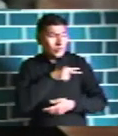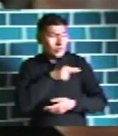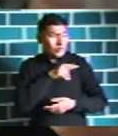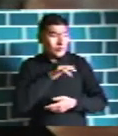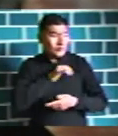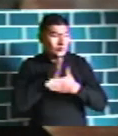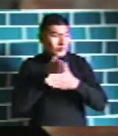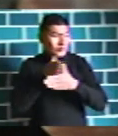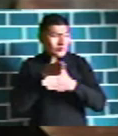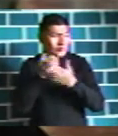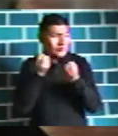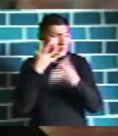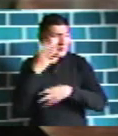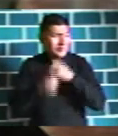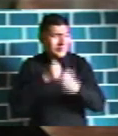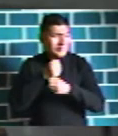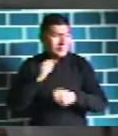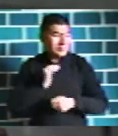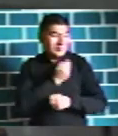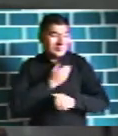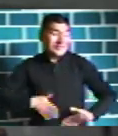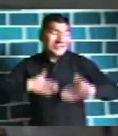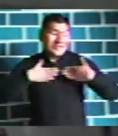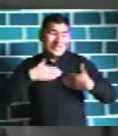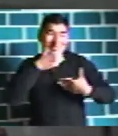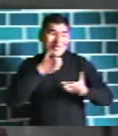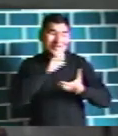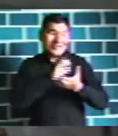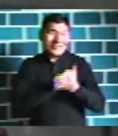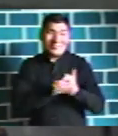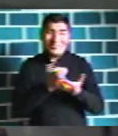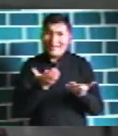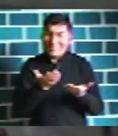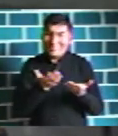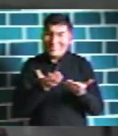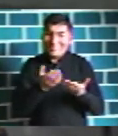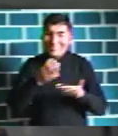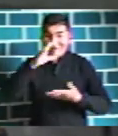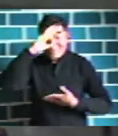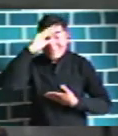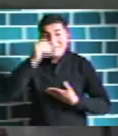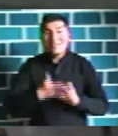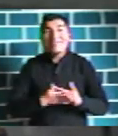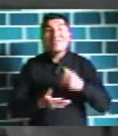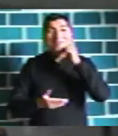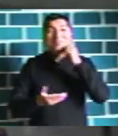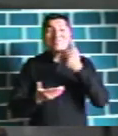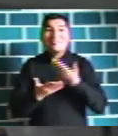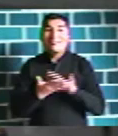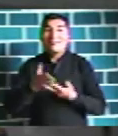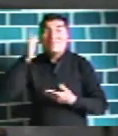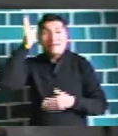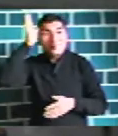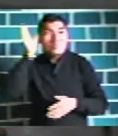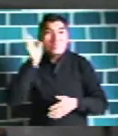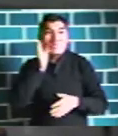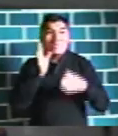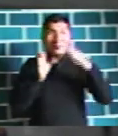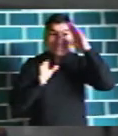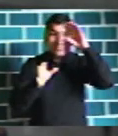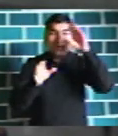compartido tantos años de nuestra vida matrimonial en los hijos en los papás en los